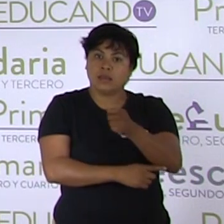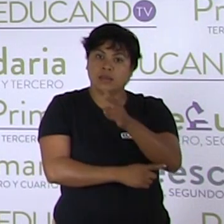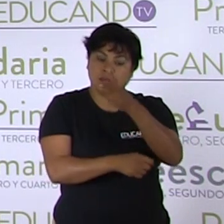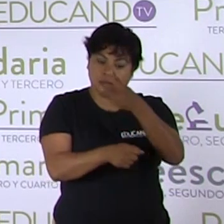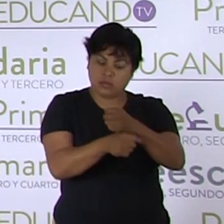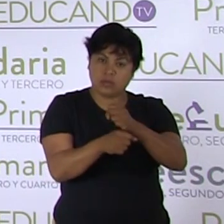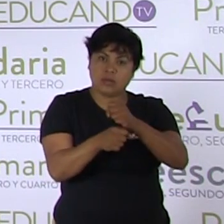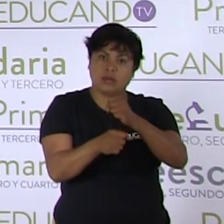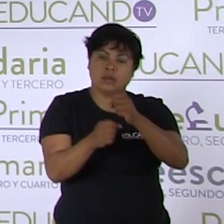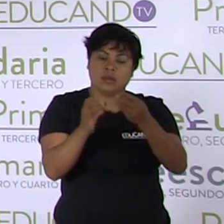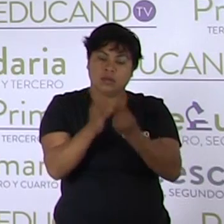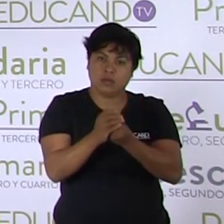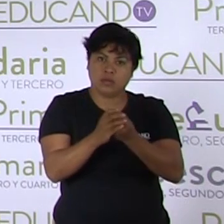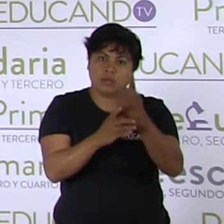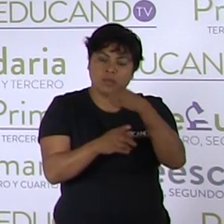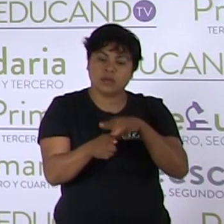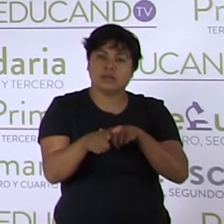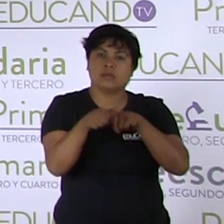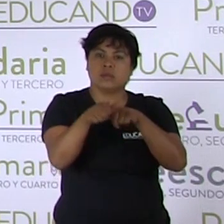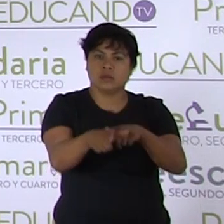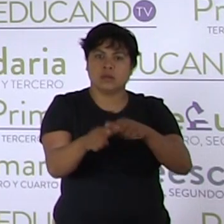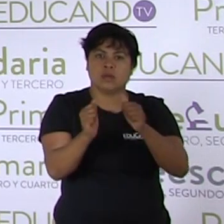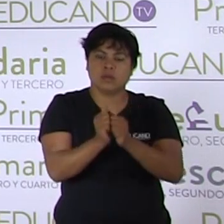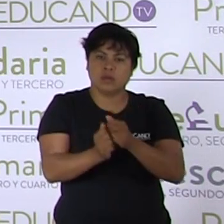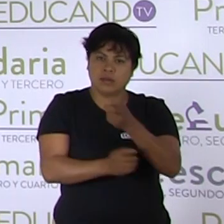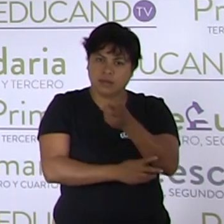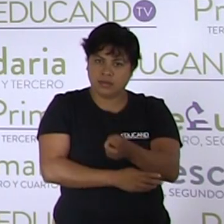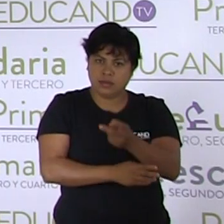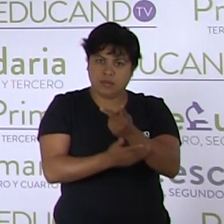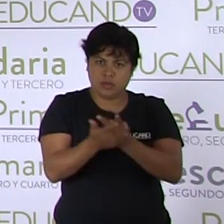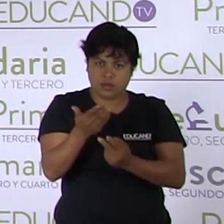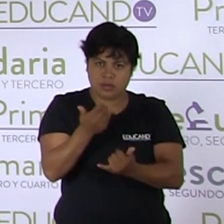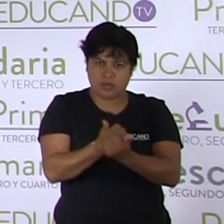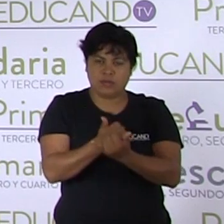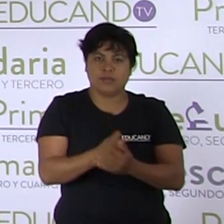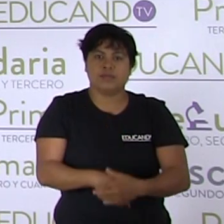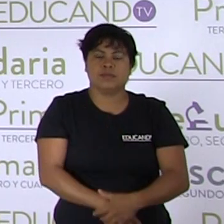sesión para continuar con este proyecto.